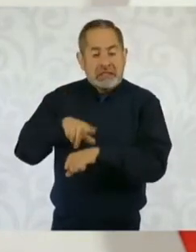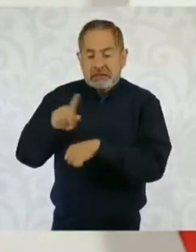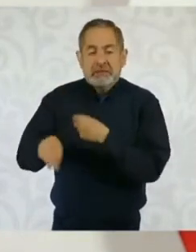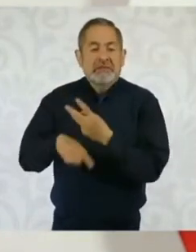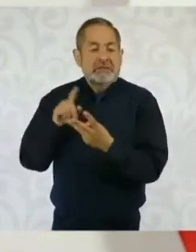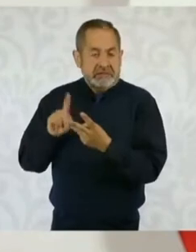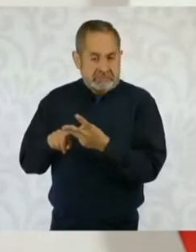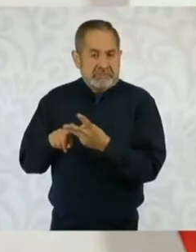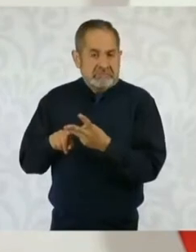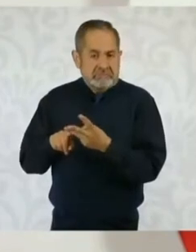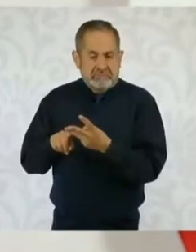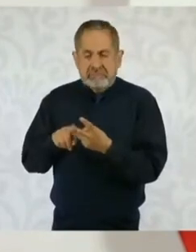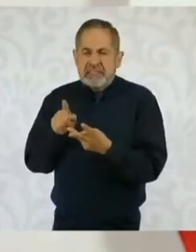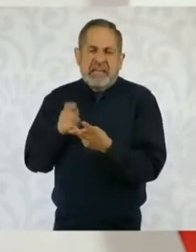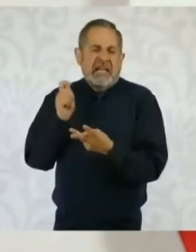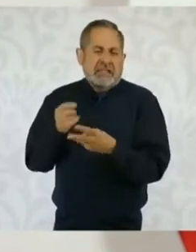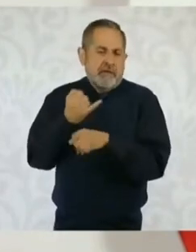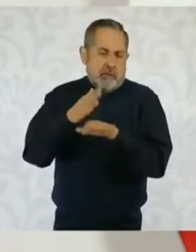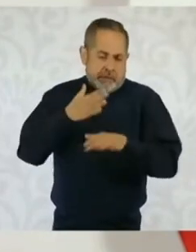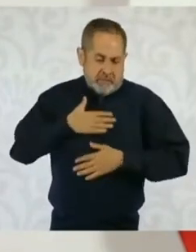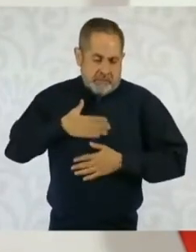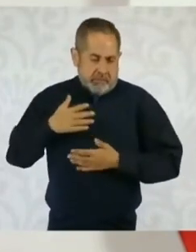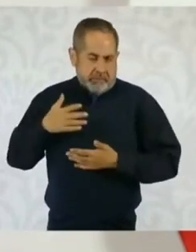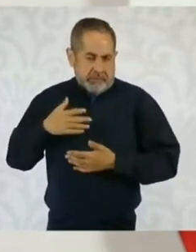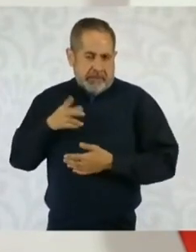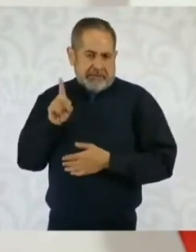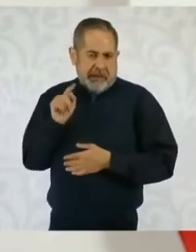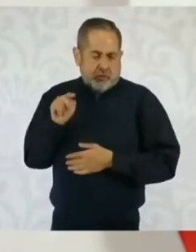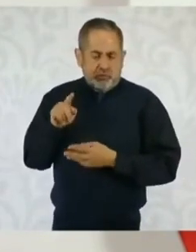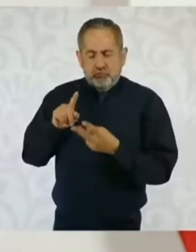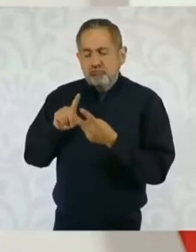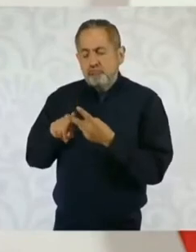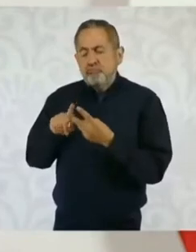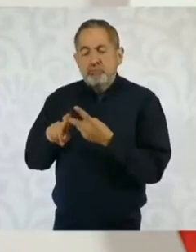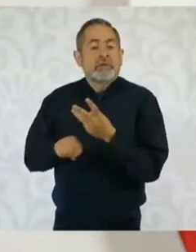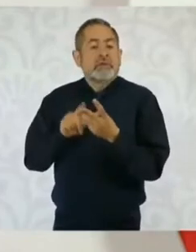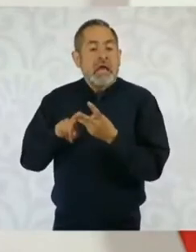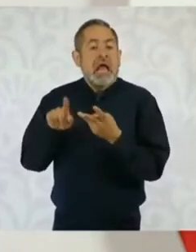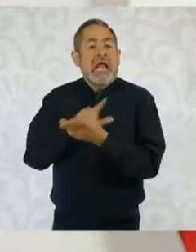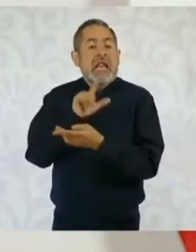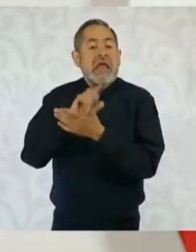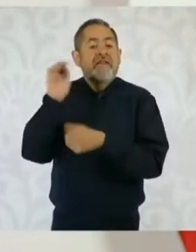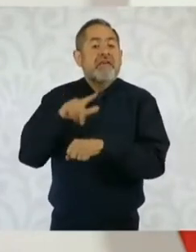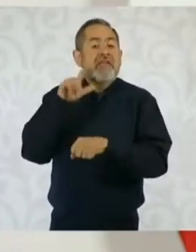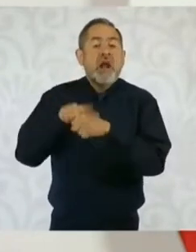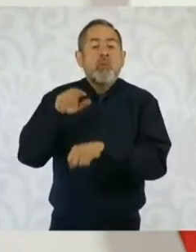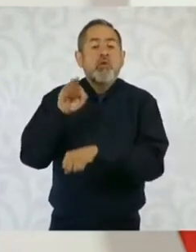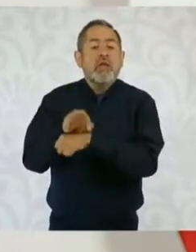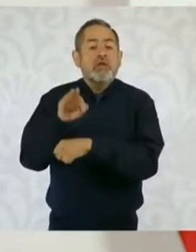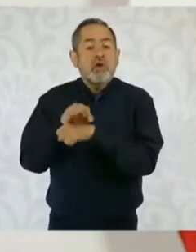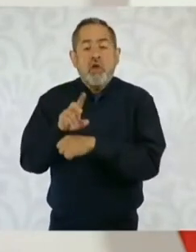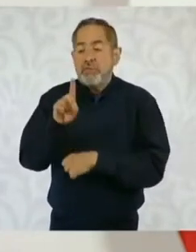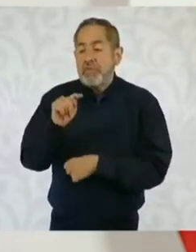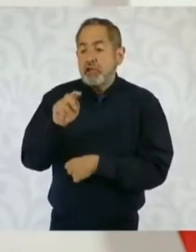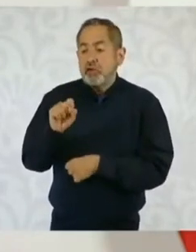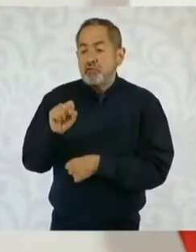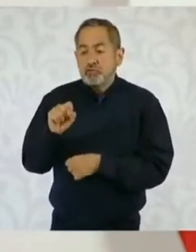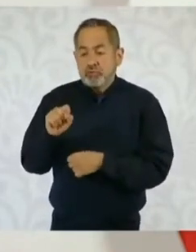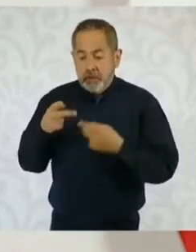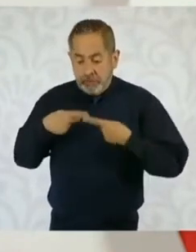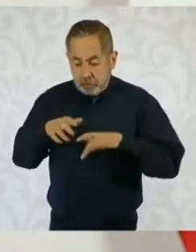obligados, que son la información que tenemos nosotros como entidades públicas, la Ley Federal de Protección de Datos Personales en